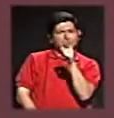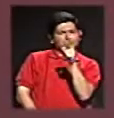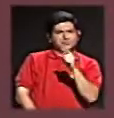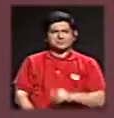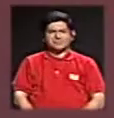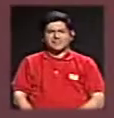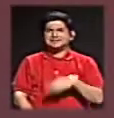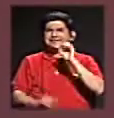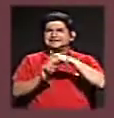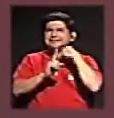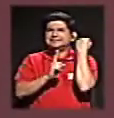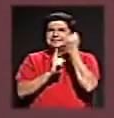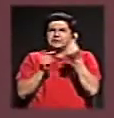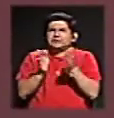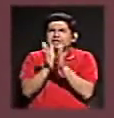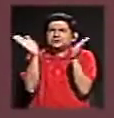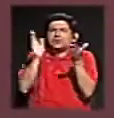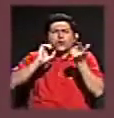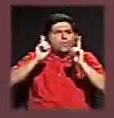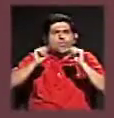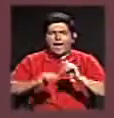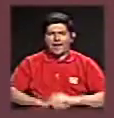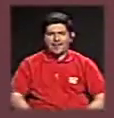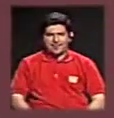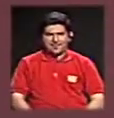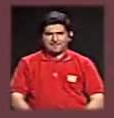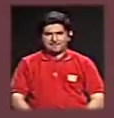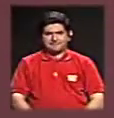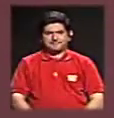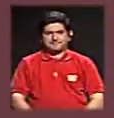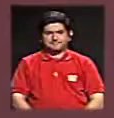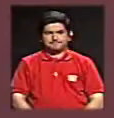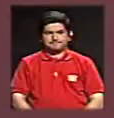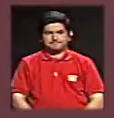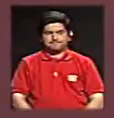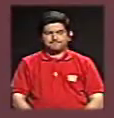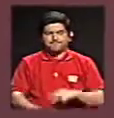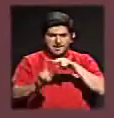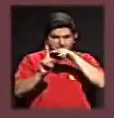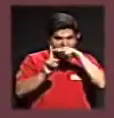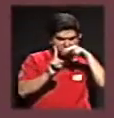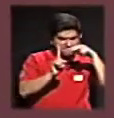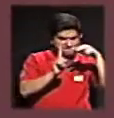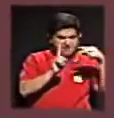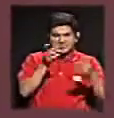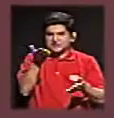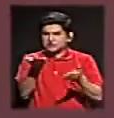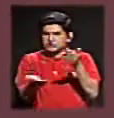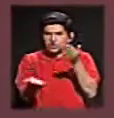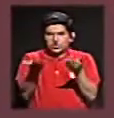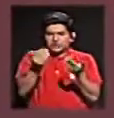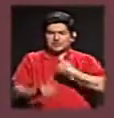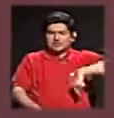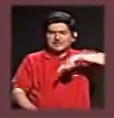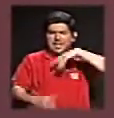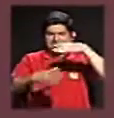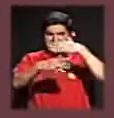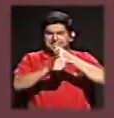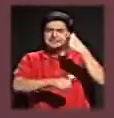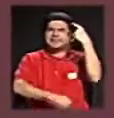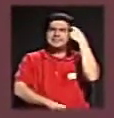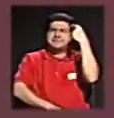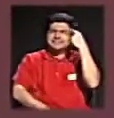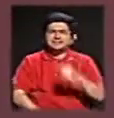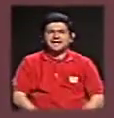ese paisaje general? Bueno, la mirada que podemos hacer a la luz de